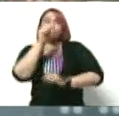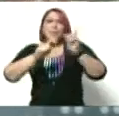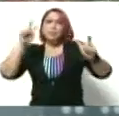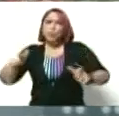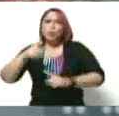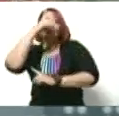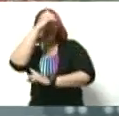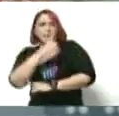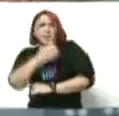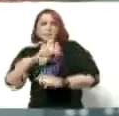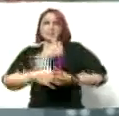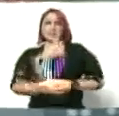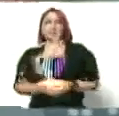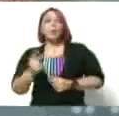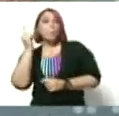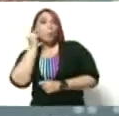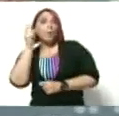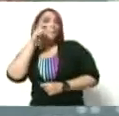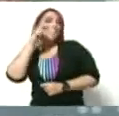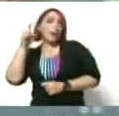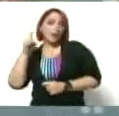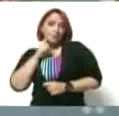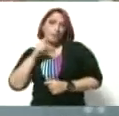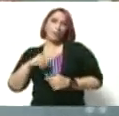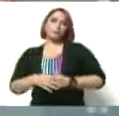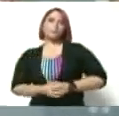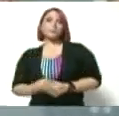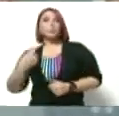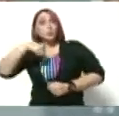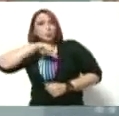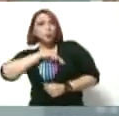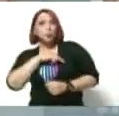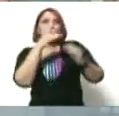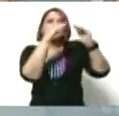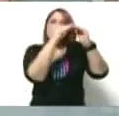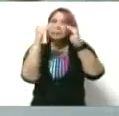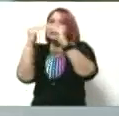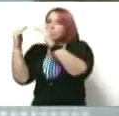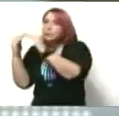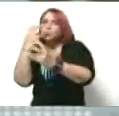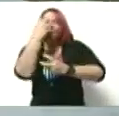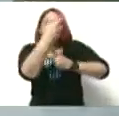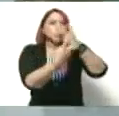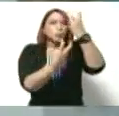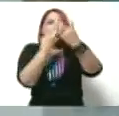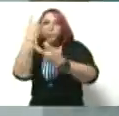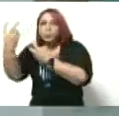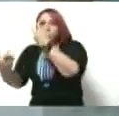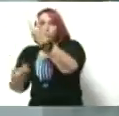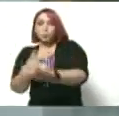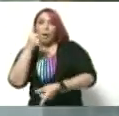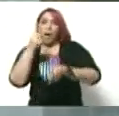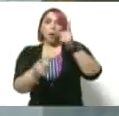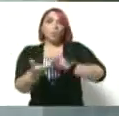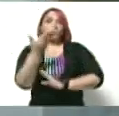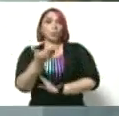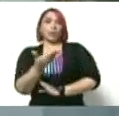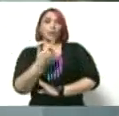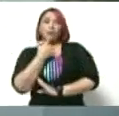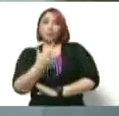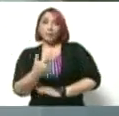discapacidad y mujeres embarazadas estamos casa por casa buscando y algo muy importante que dijo